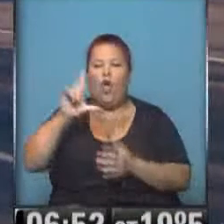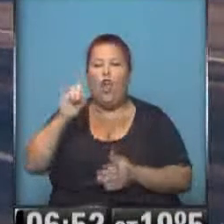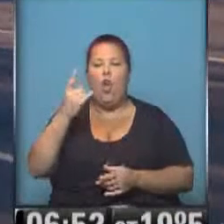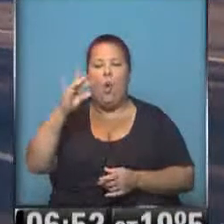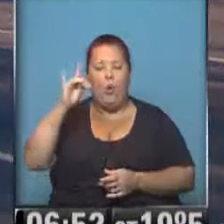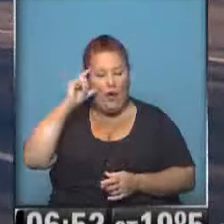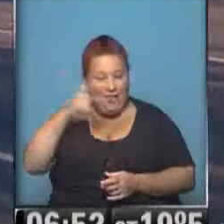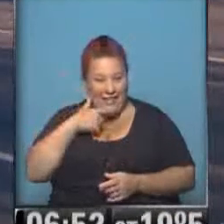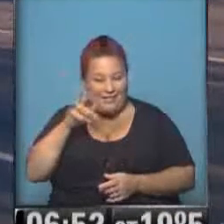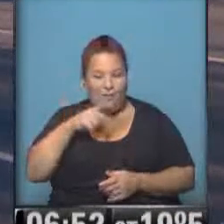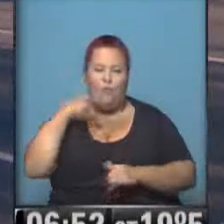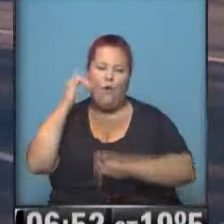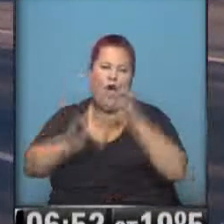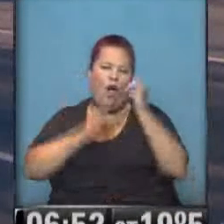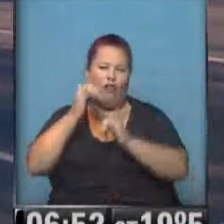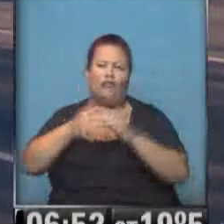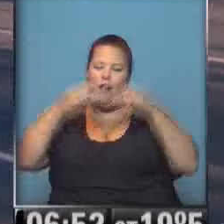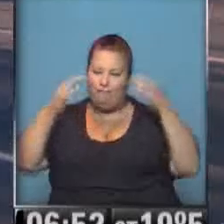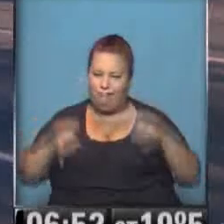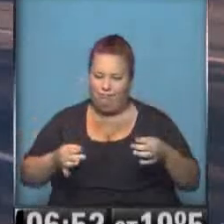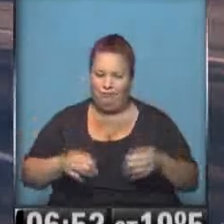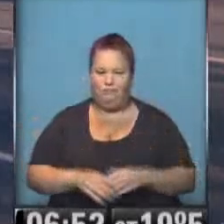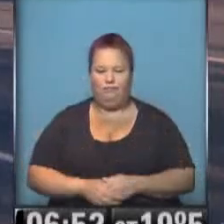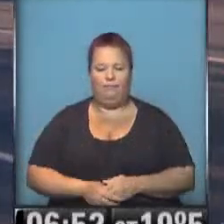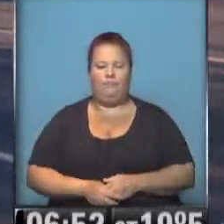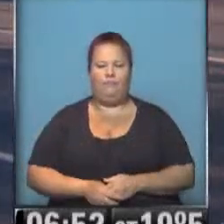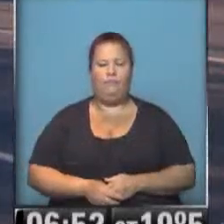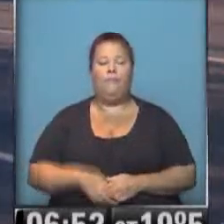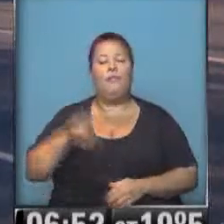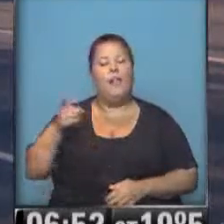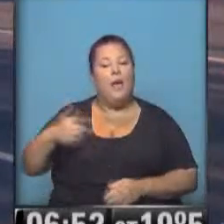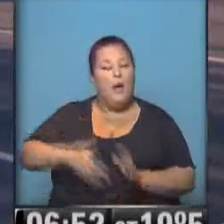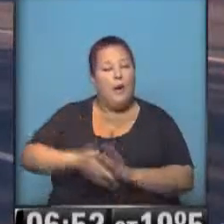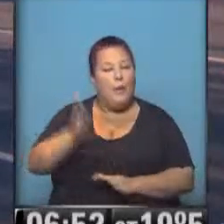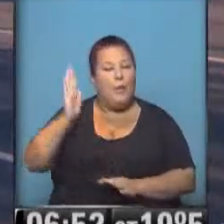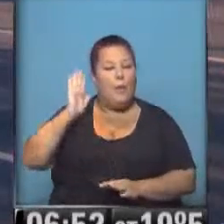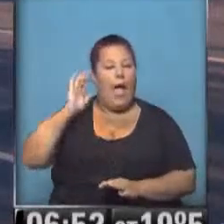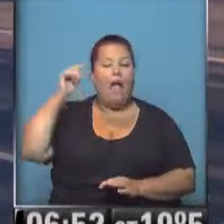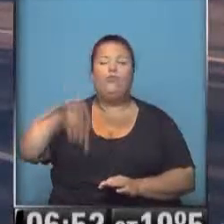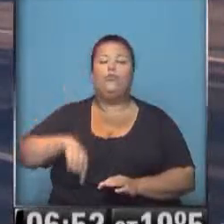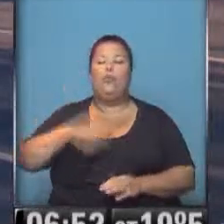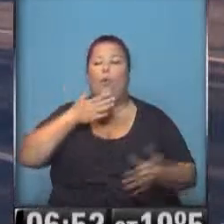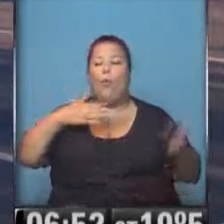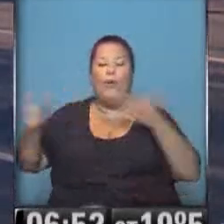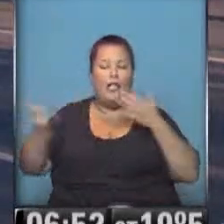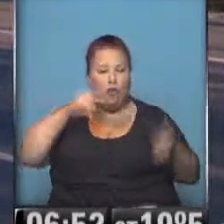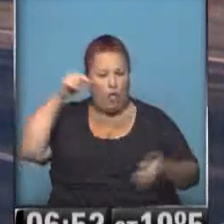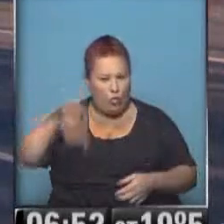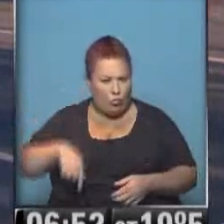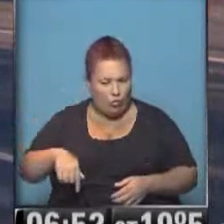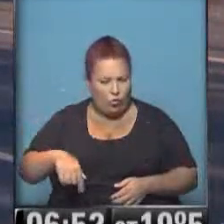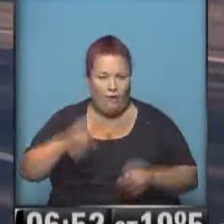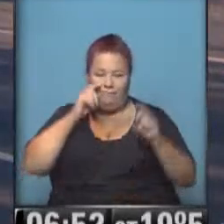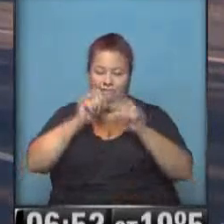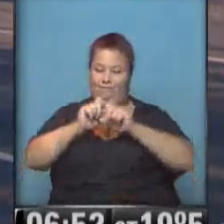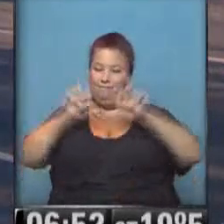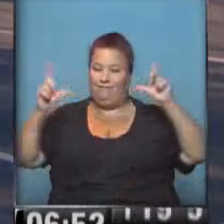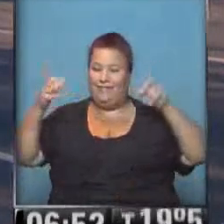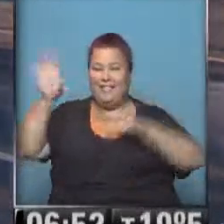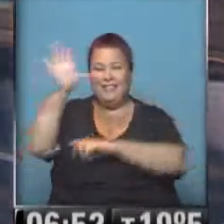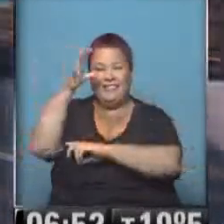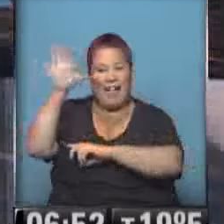te contamos la realidad. Y Alejandro, se viene el sur, se viene el viento sur. Tenemos en la imagen